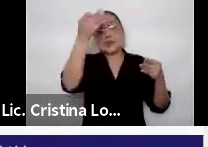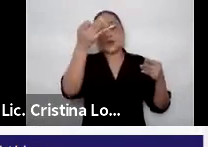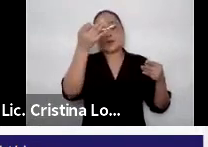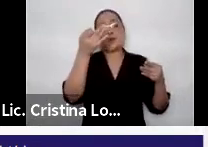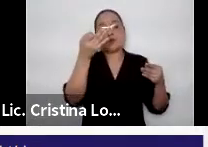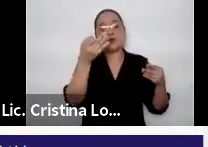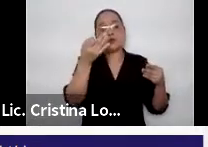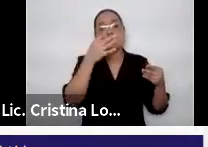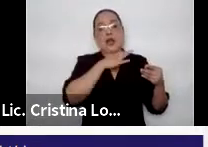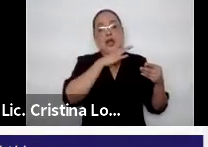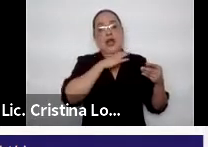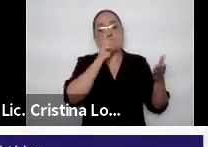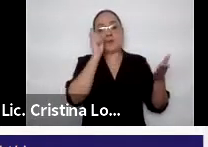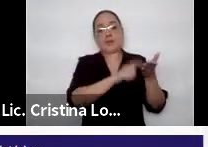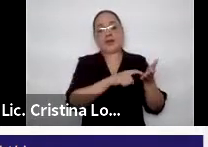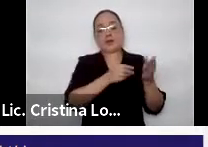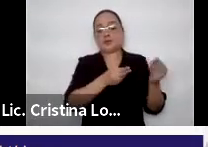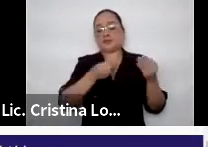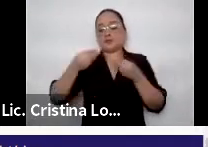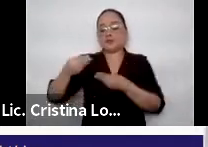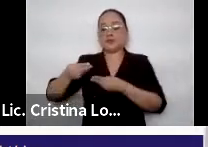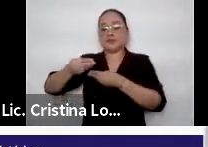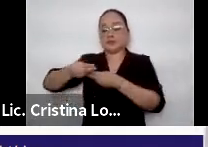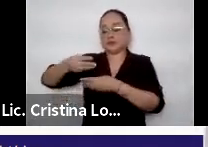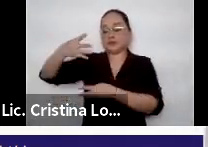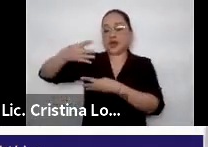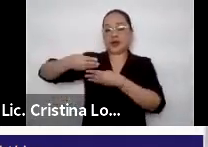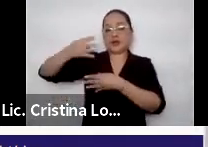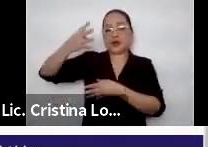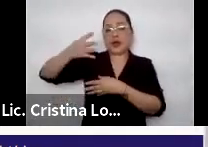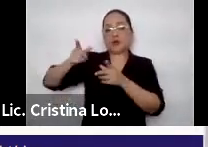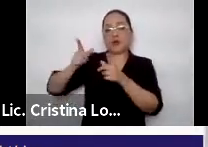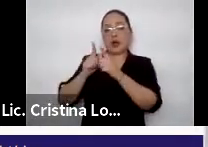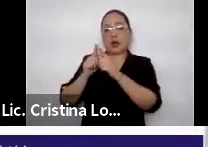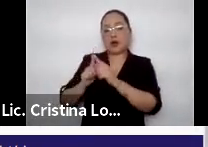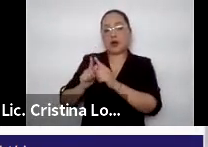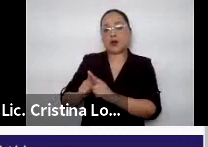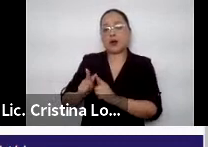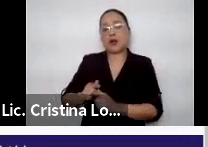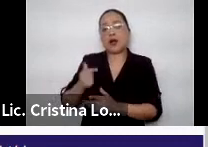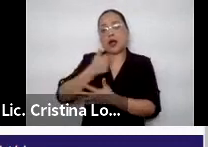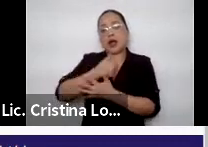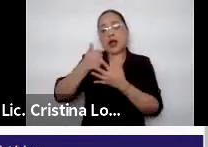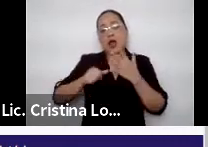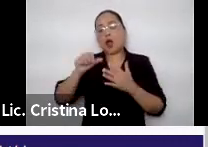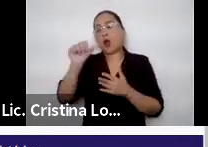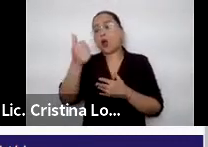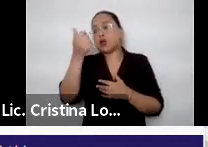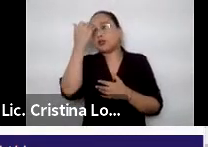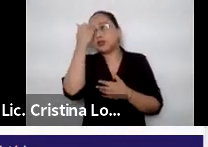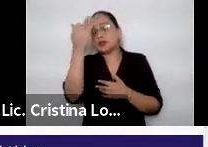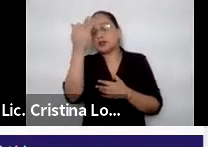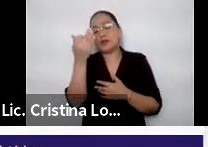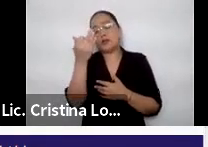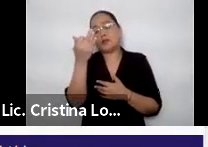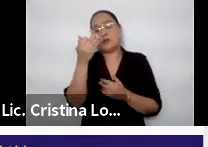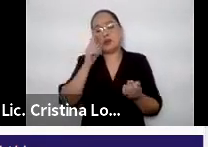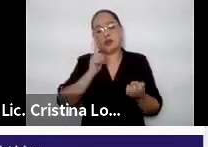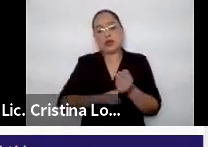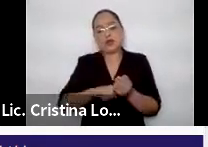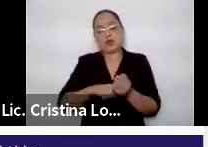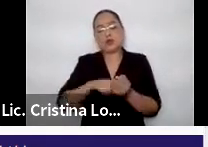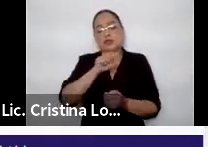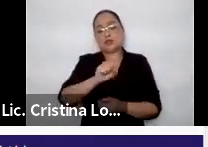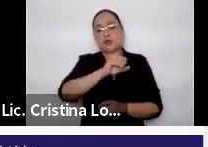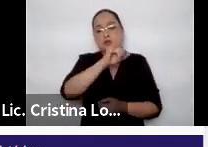dar un pequeño resumen precisamente de las 11 épocas del